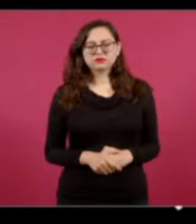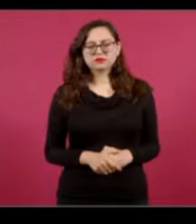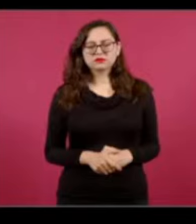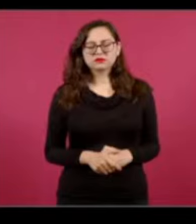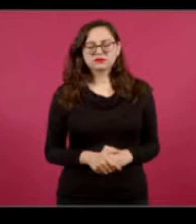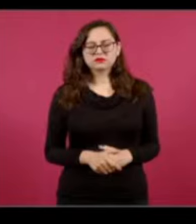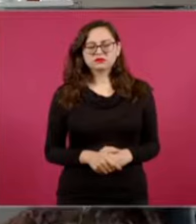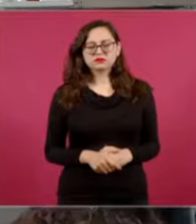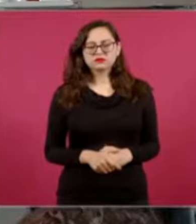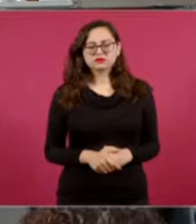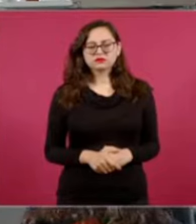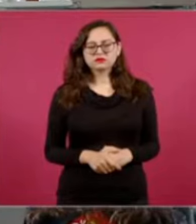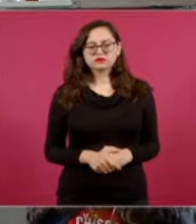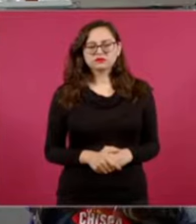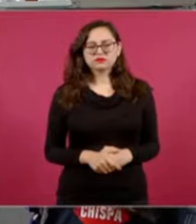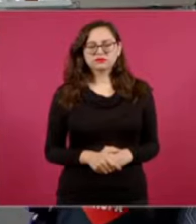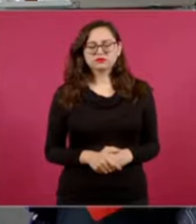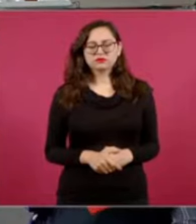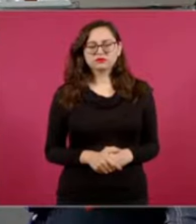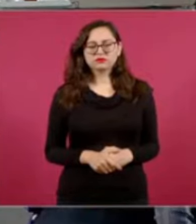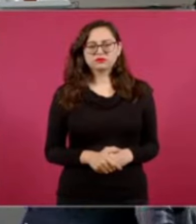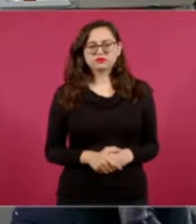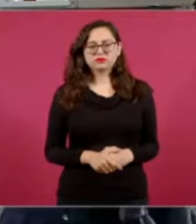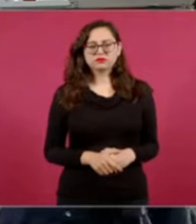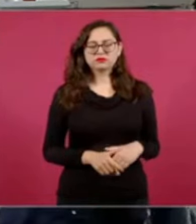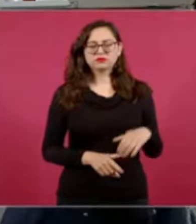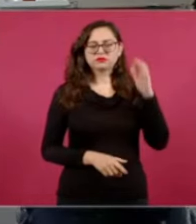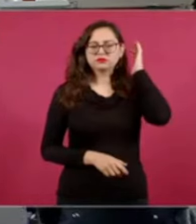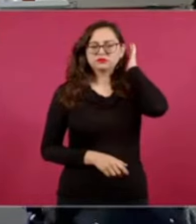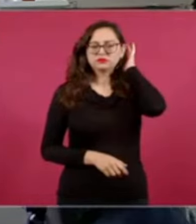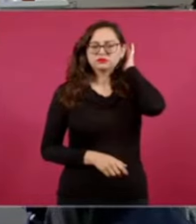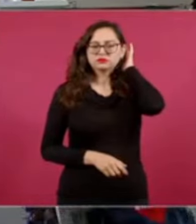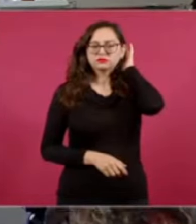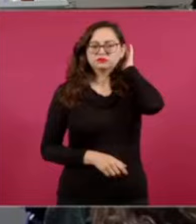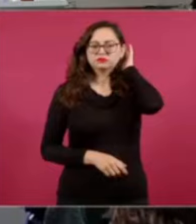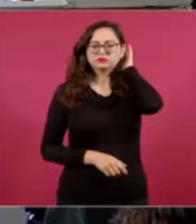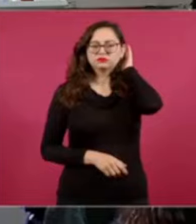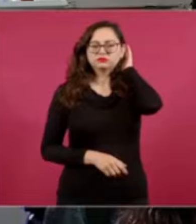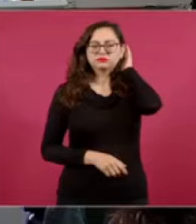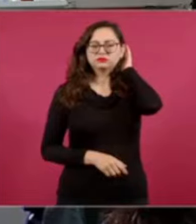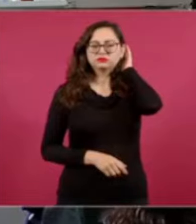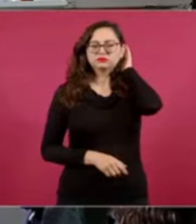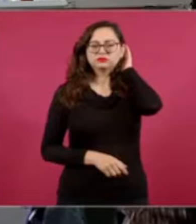Pero puedes poner lo de arriba, el texto.